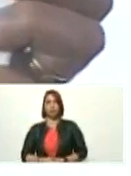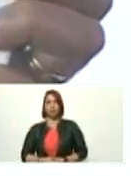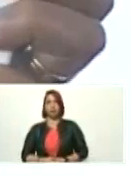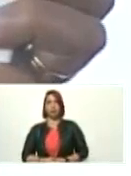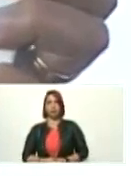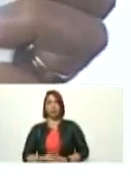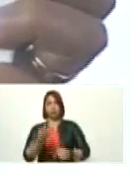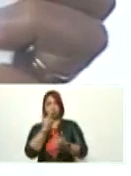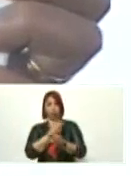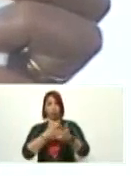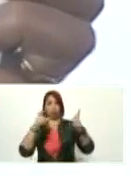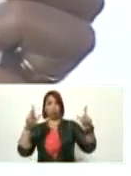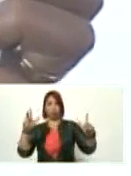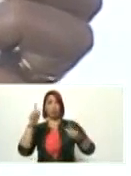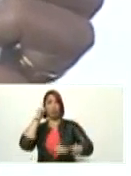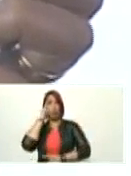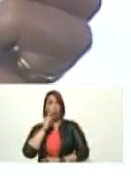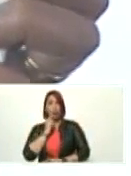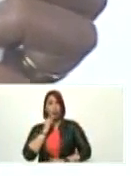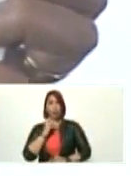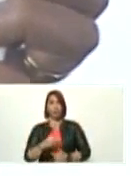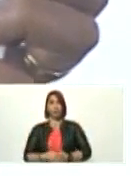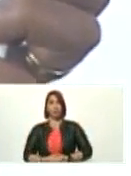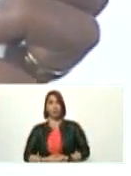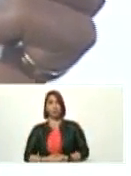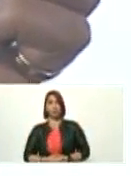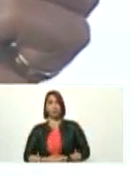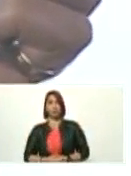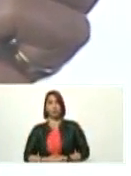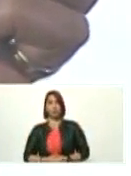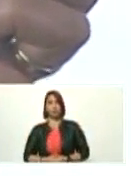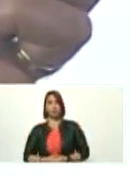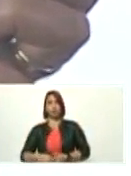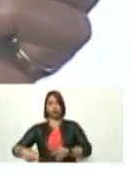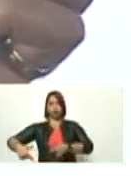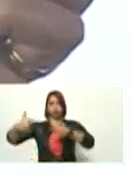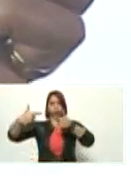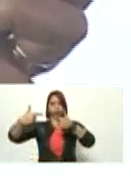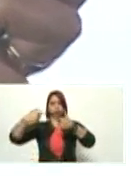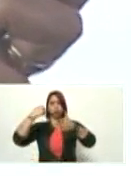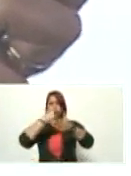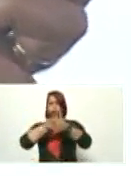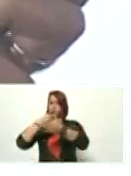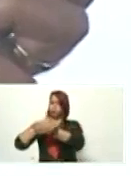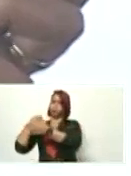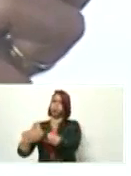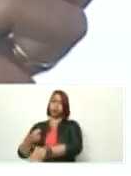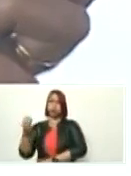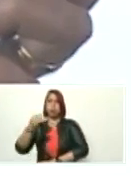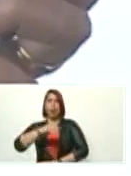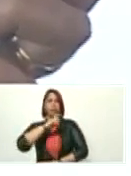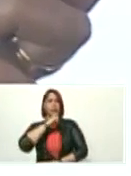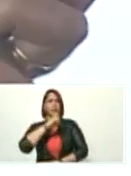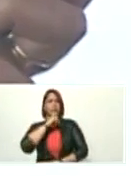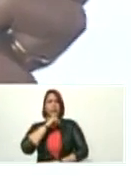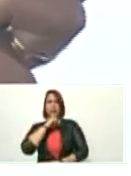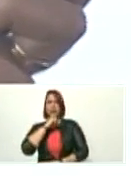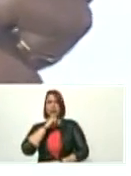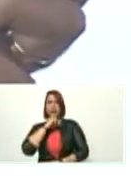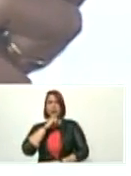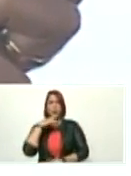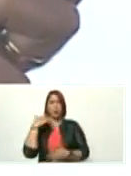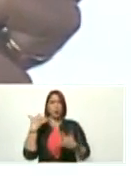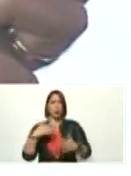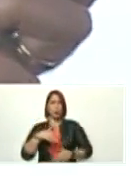el libertador Simón Bolívar se enfrentó a una de las batallas más difíciles y complejas,